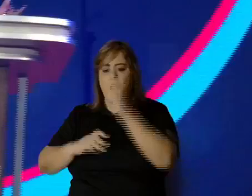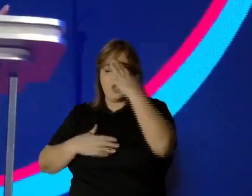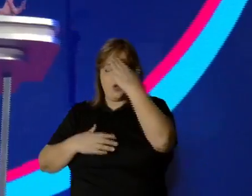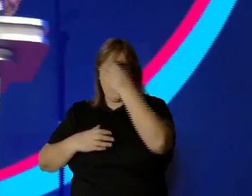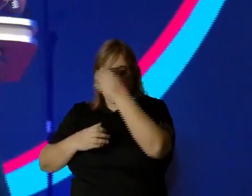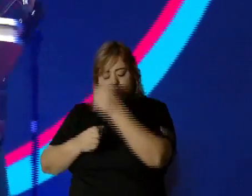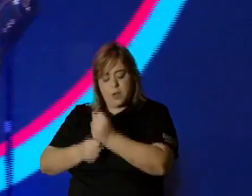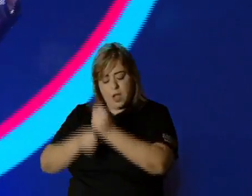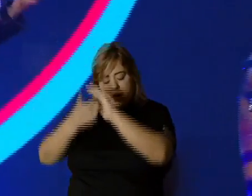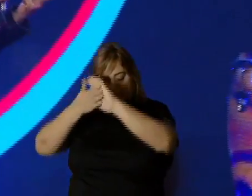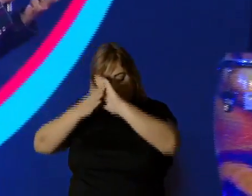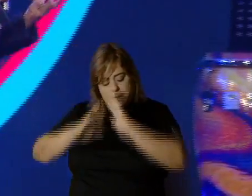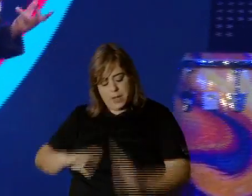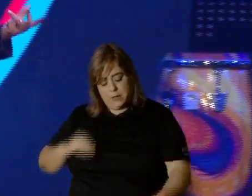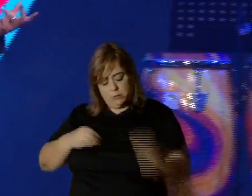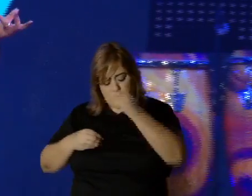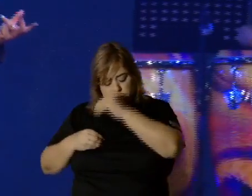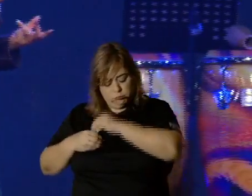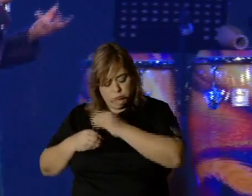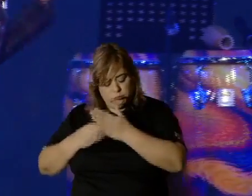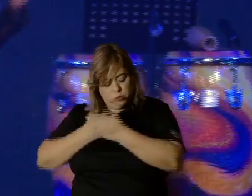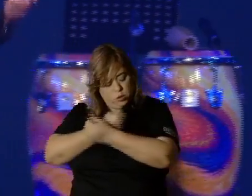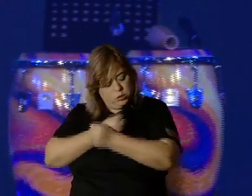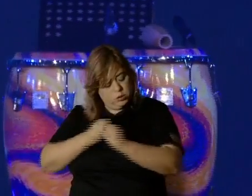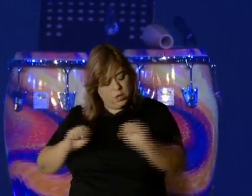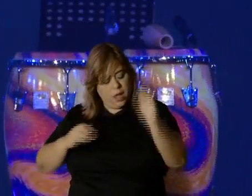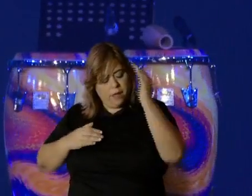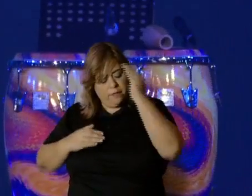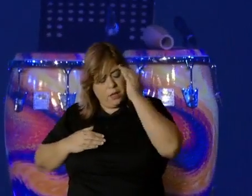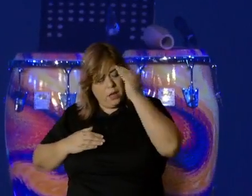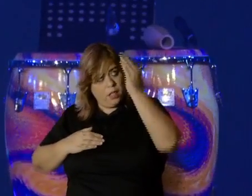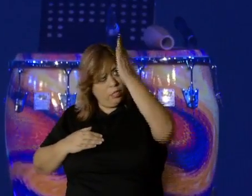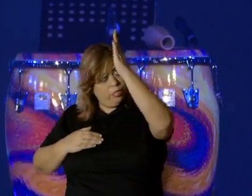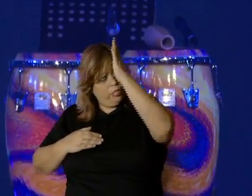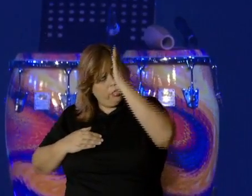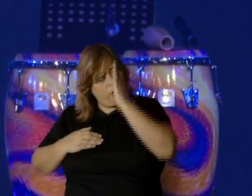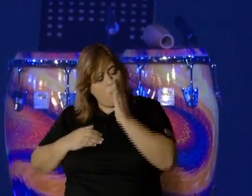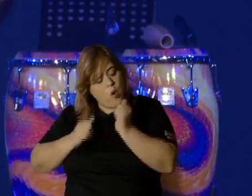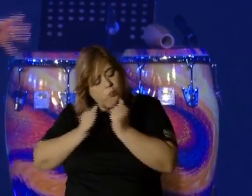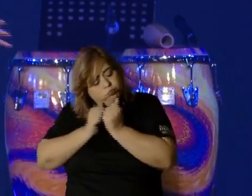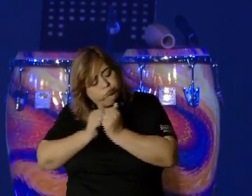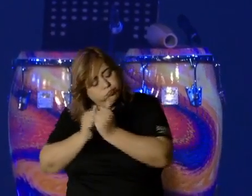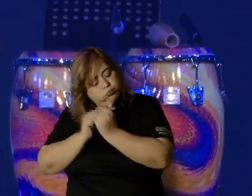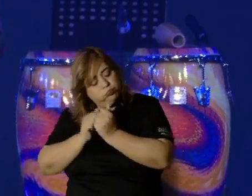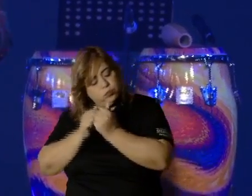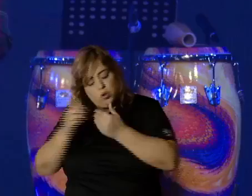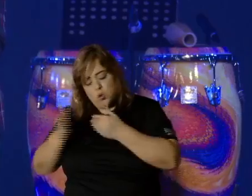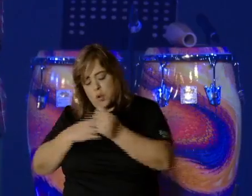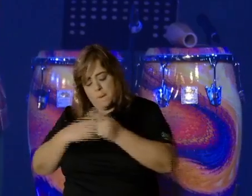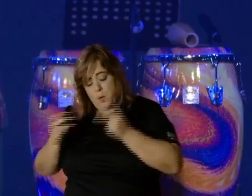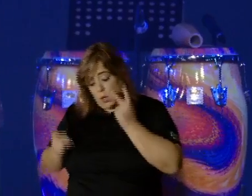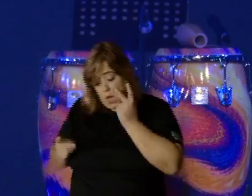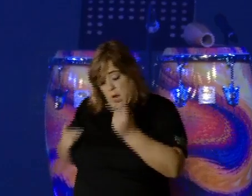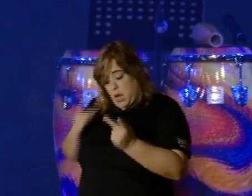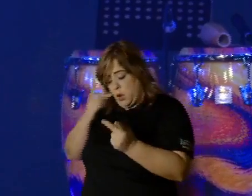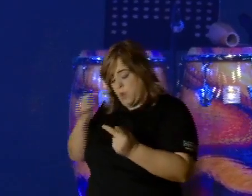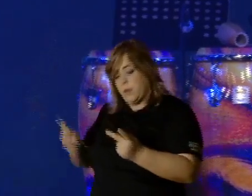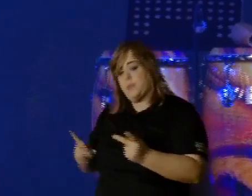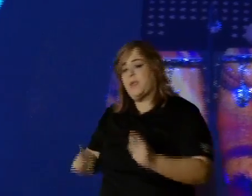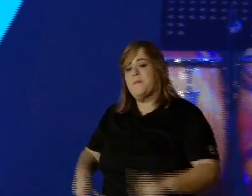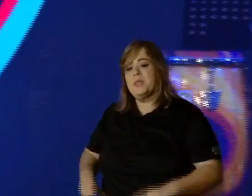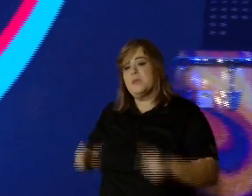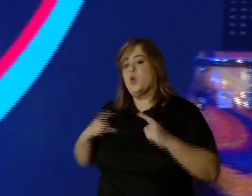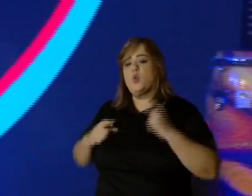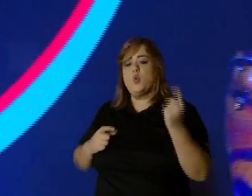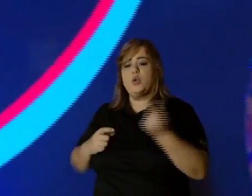paz, a vivir seguro, a saber que Dios está contigo aunque no lo veas. Porque no podemos vivir solamente por lo